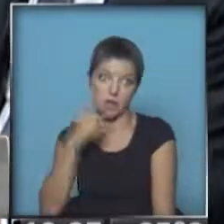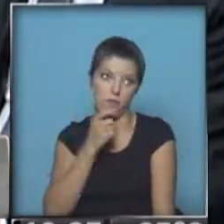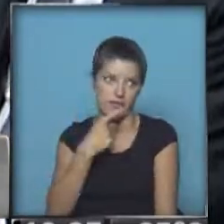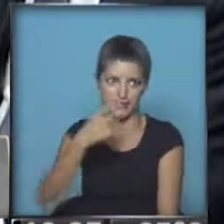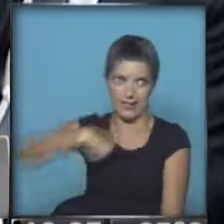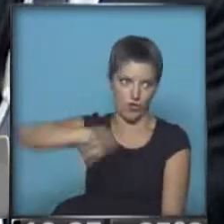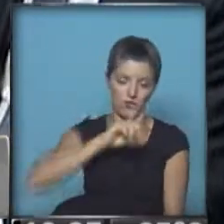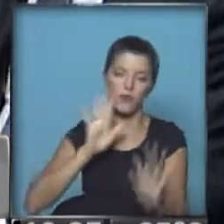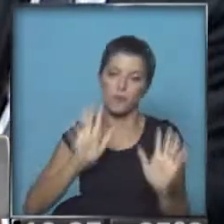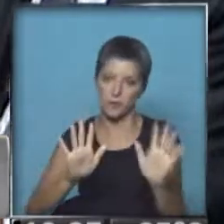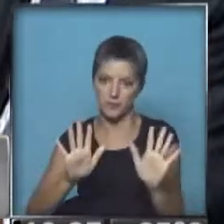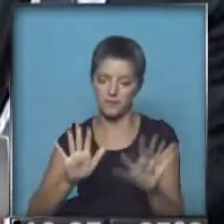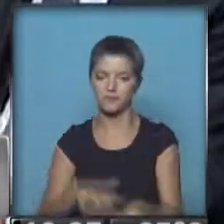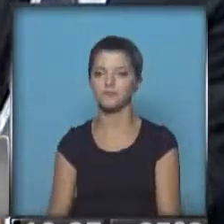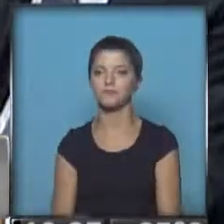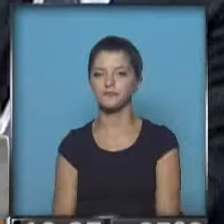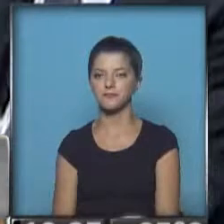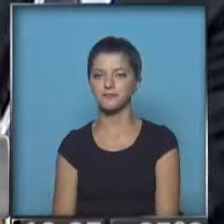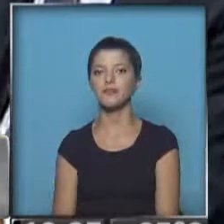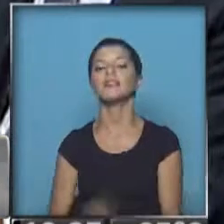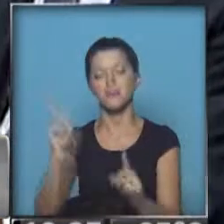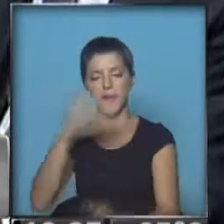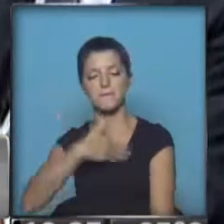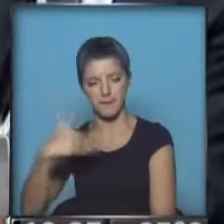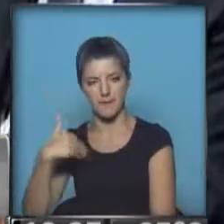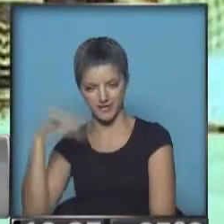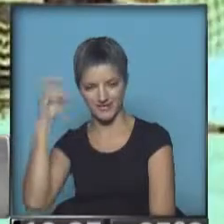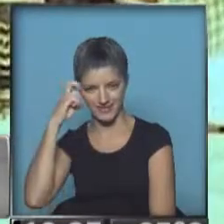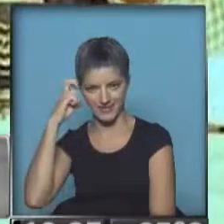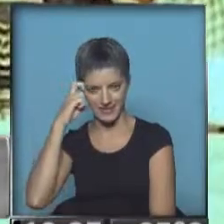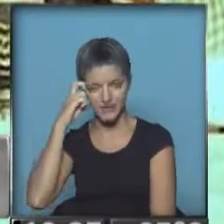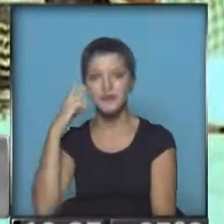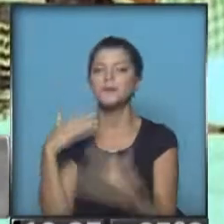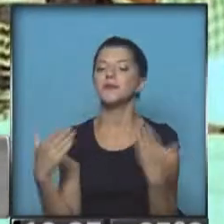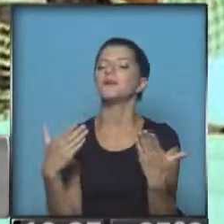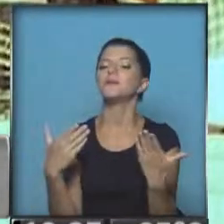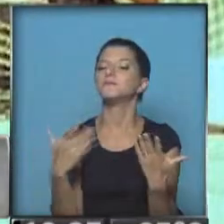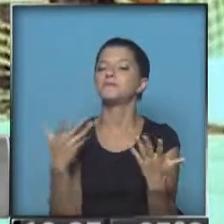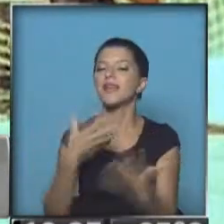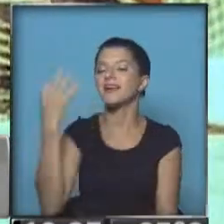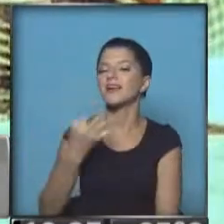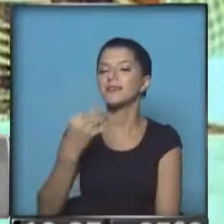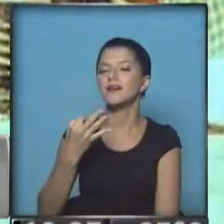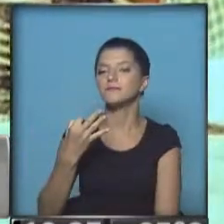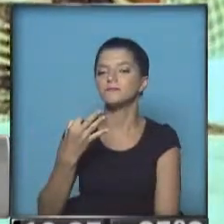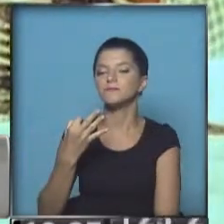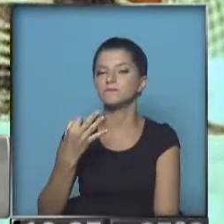nosotros. Y con mi madre, pero esto, o sea, en realidad yo creo que